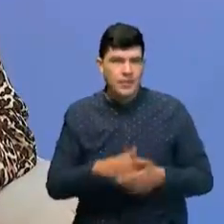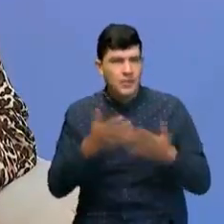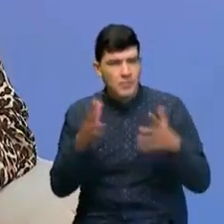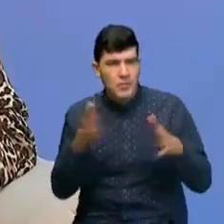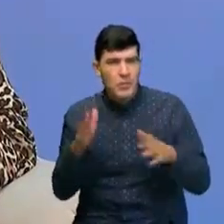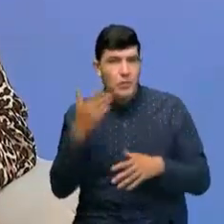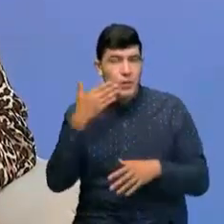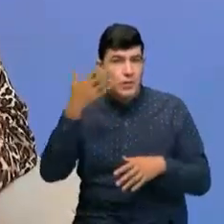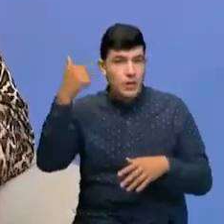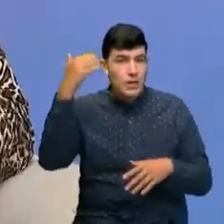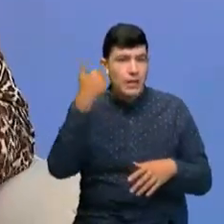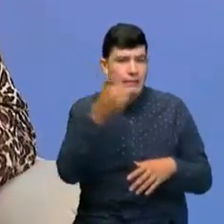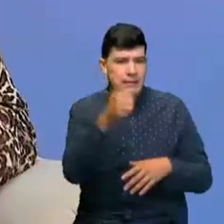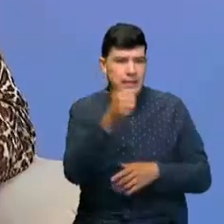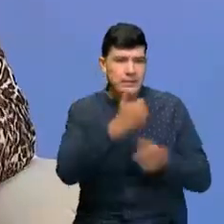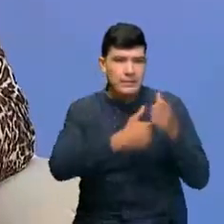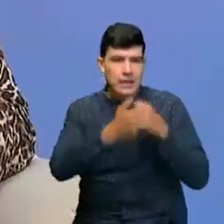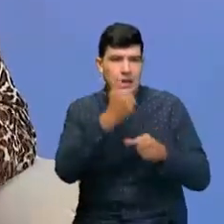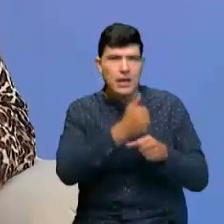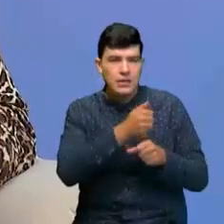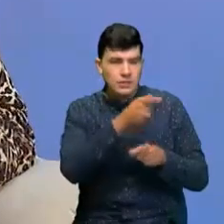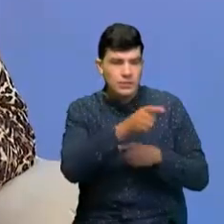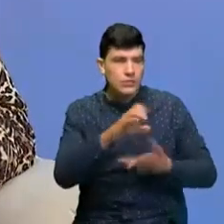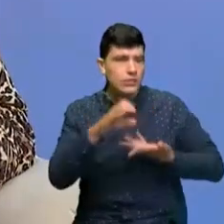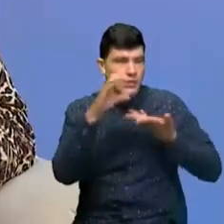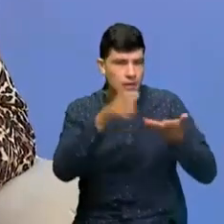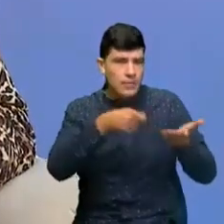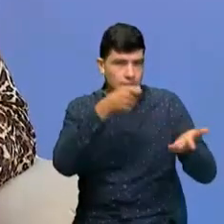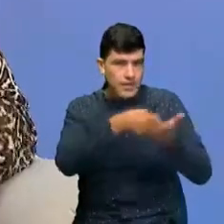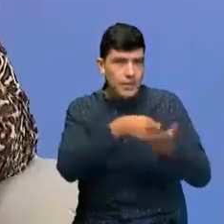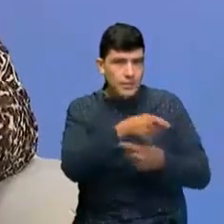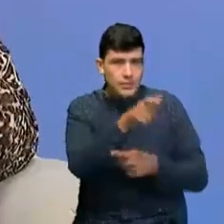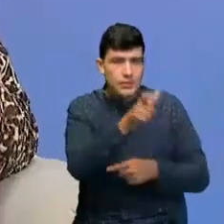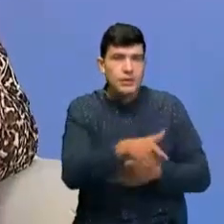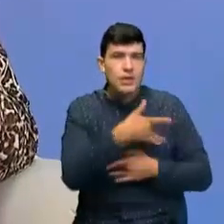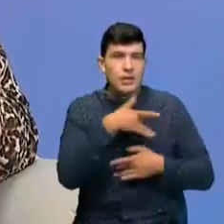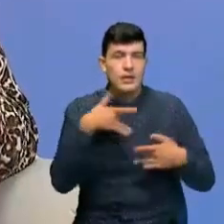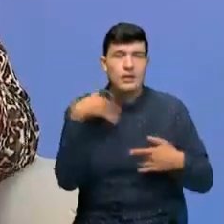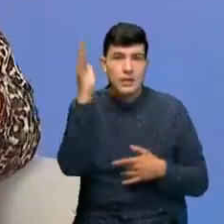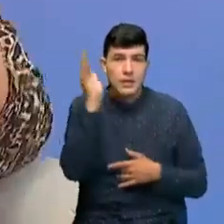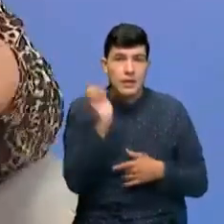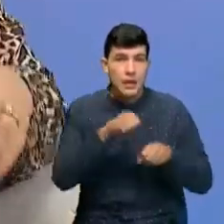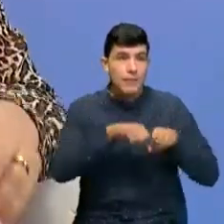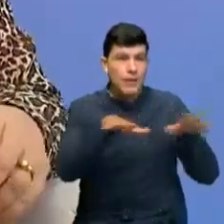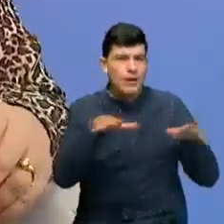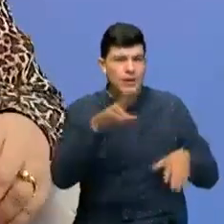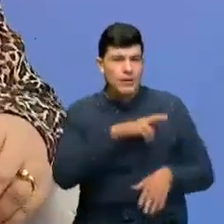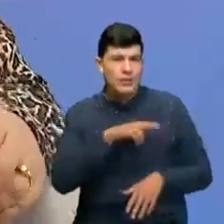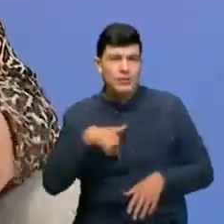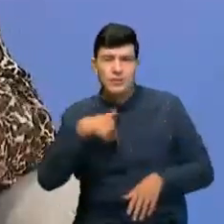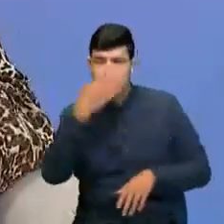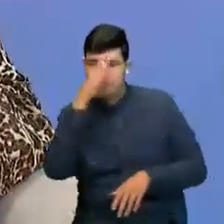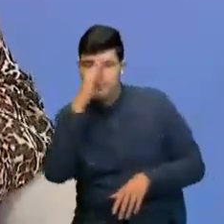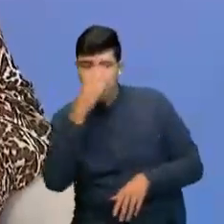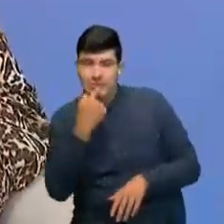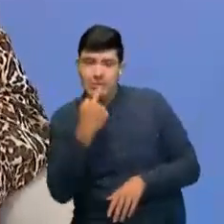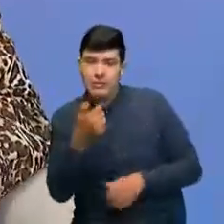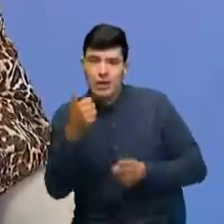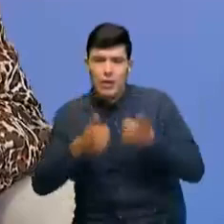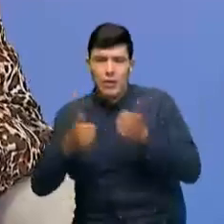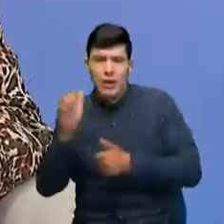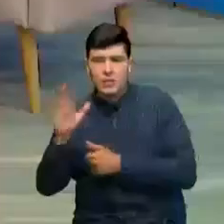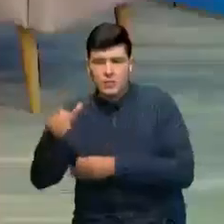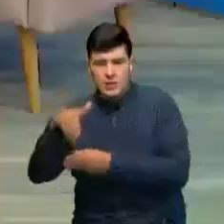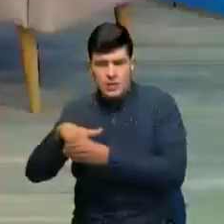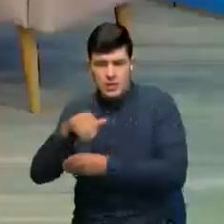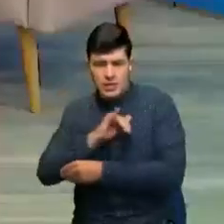los últimos 10 años que haya cotizado el afiliado. Entonces ahí es donde nos preguntamos, y como decía John, ¿cuál de los dos